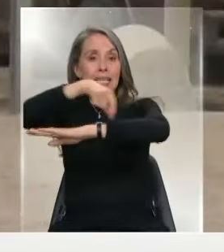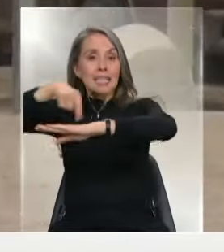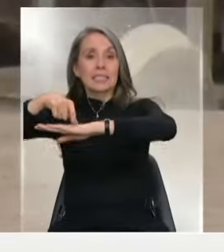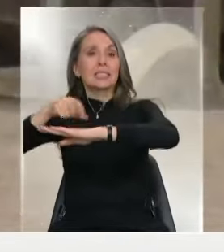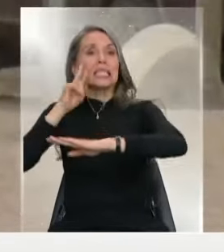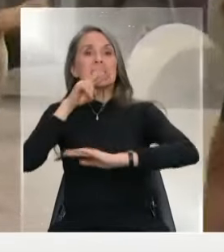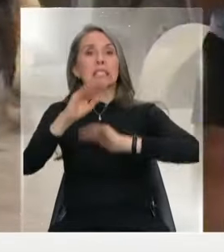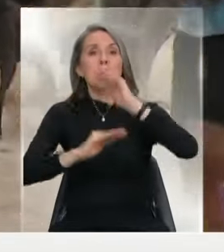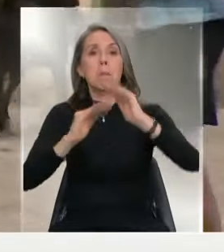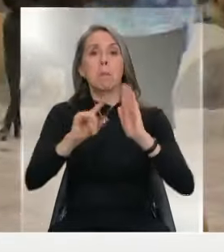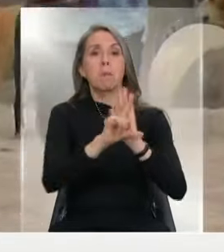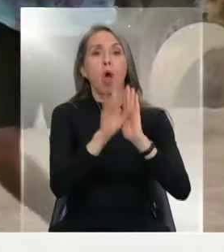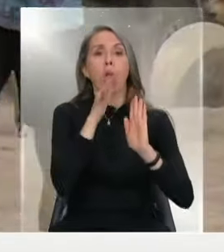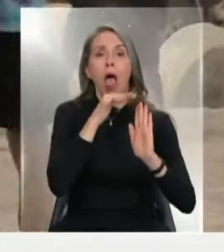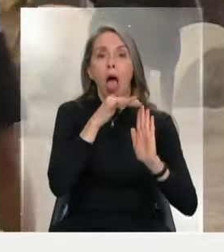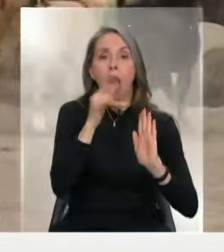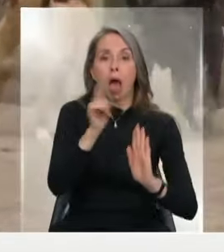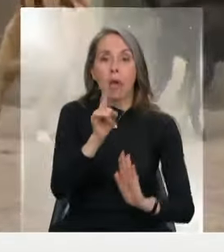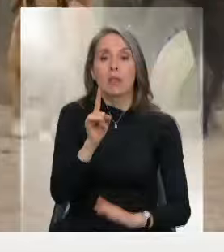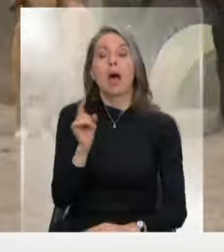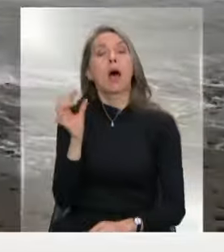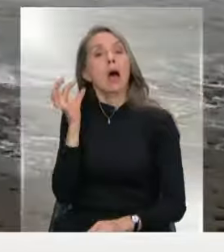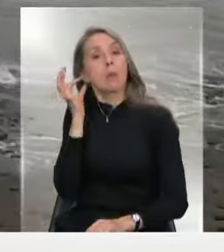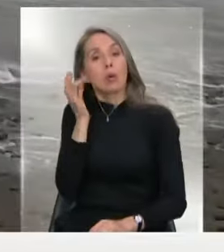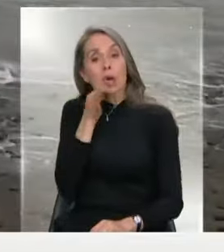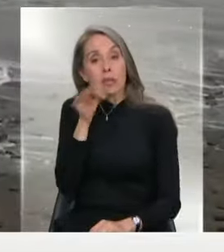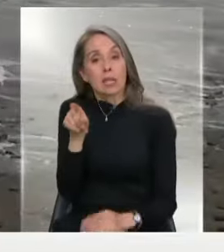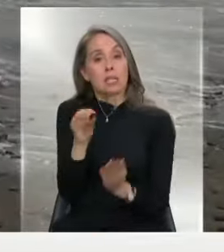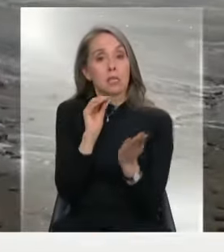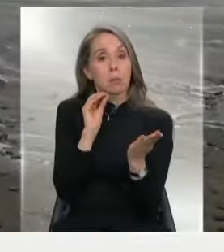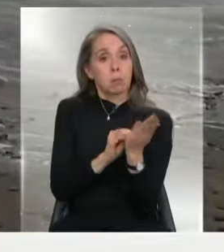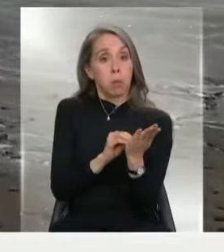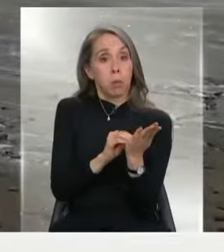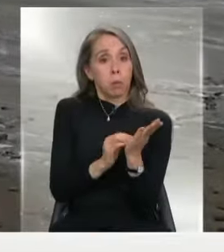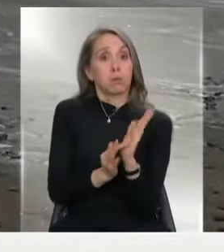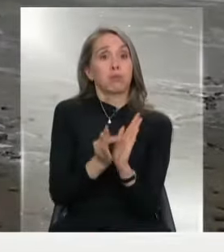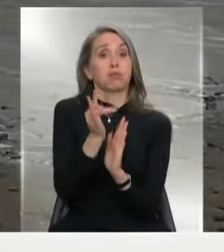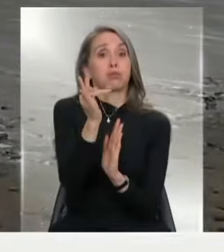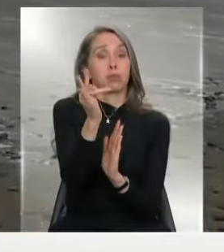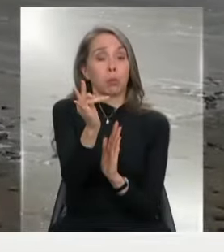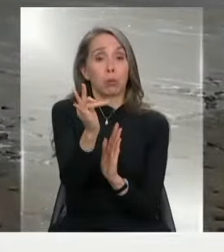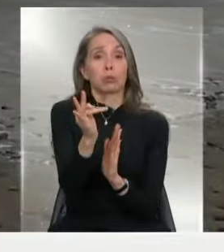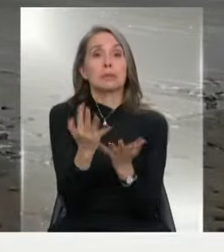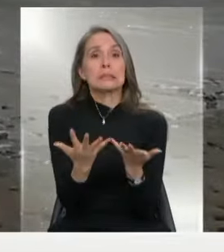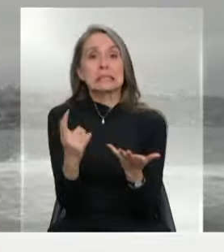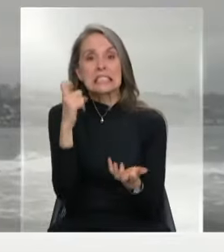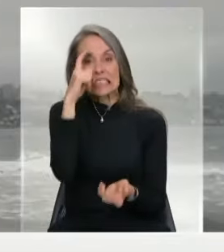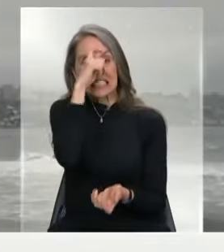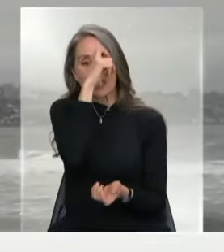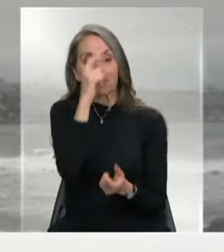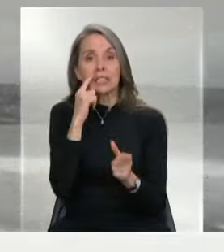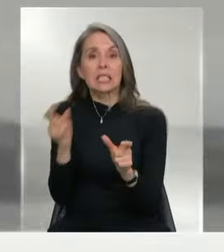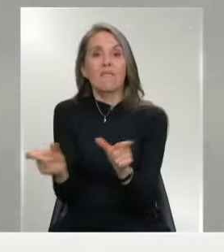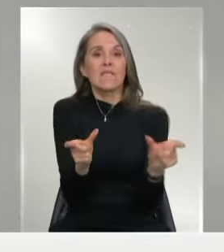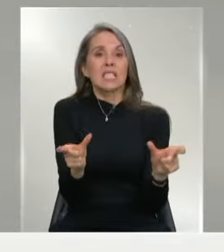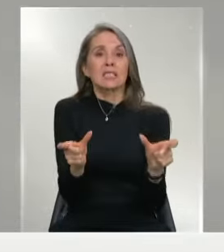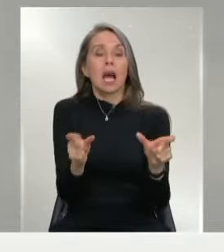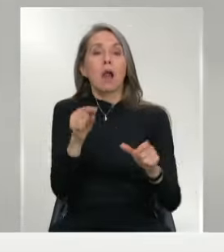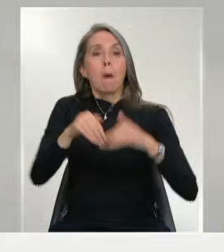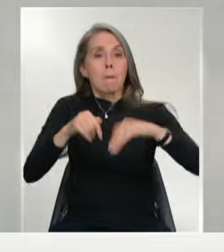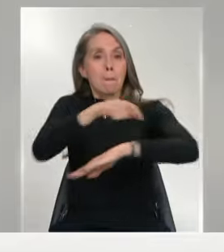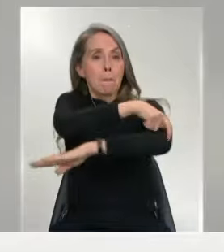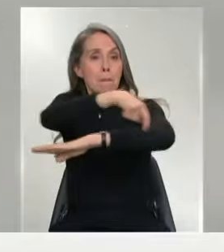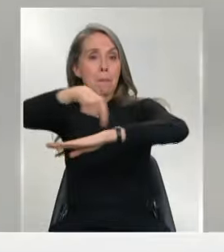está protegido. Toda vez que sentaría un precedente, porque es un poco complejo hacer esta fiscalización, ya